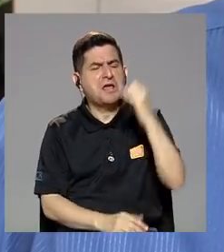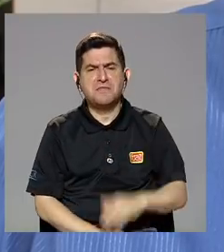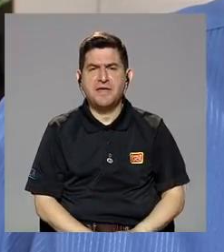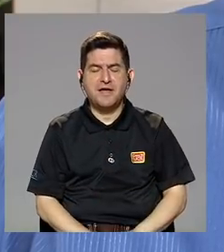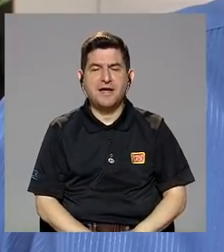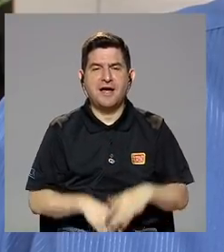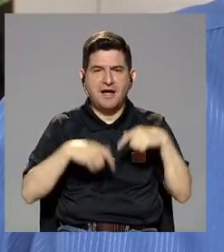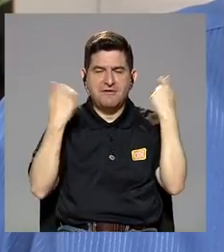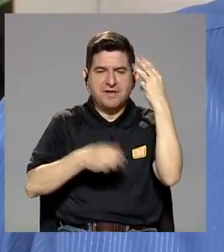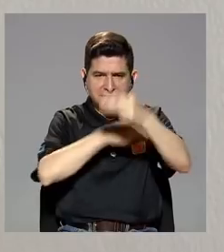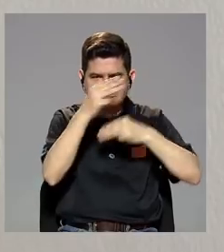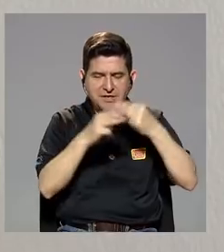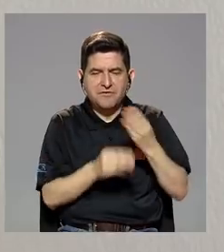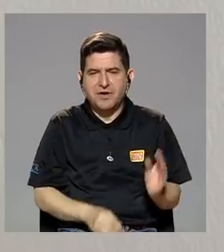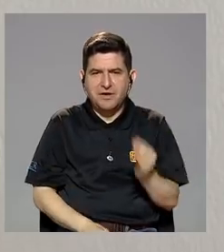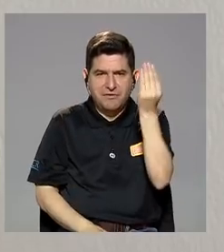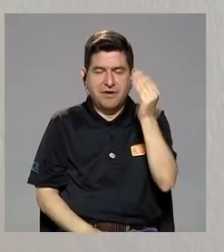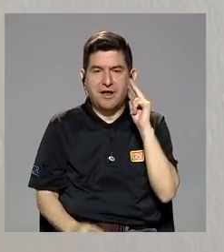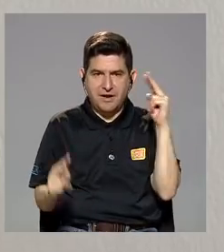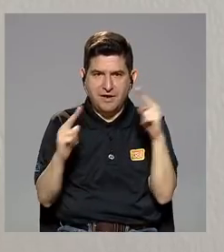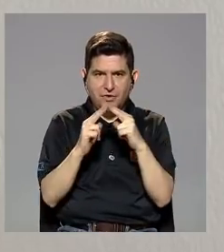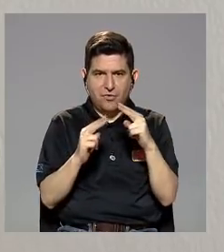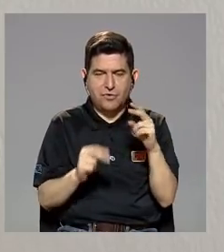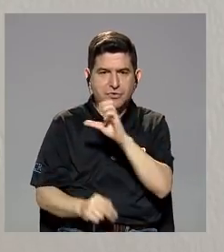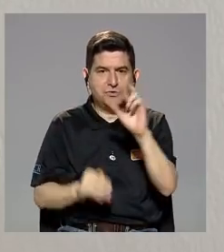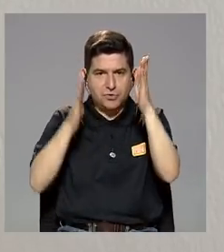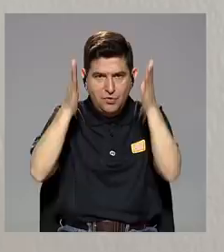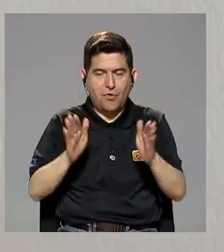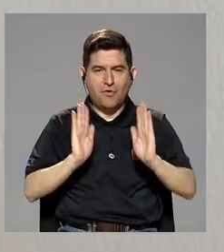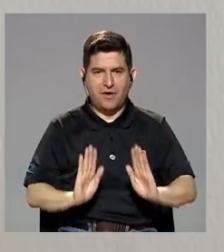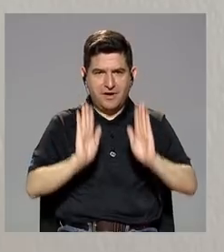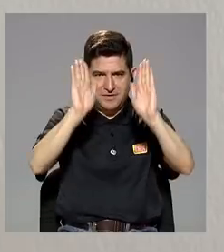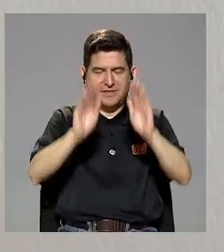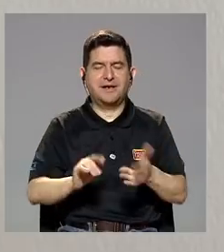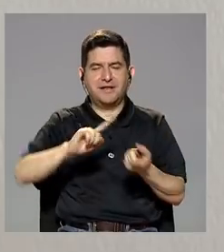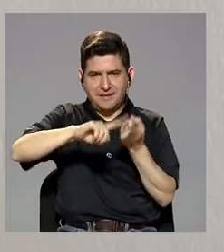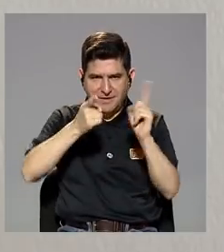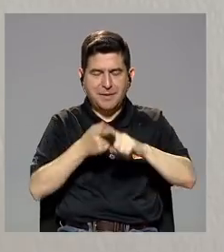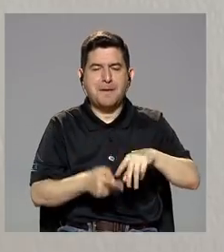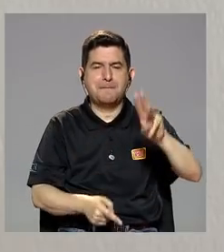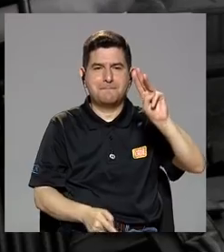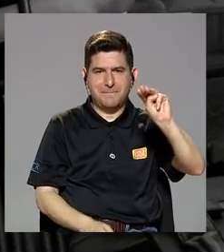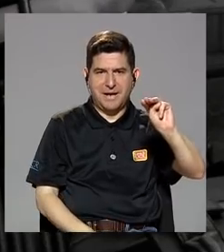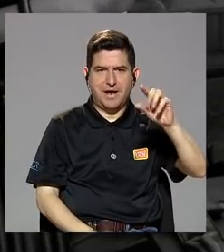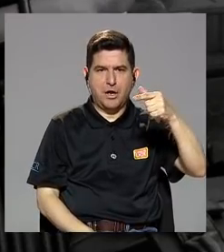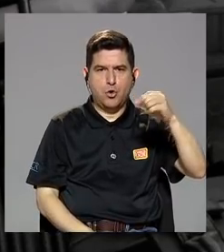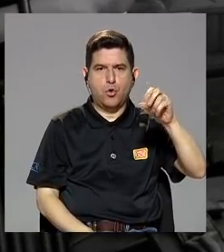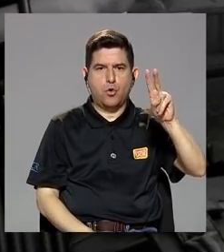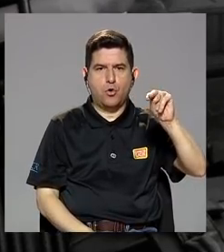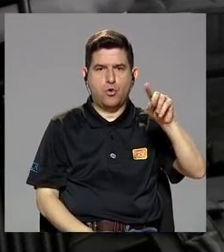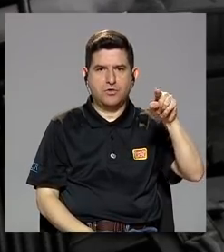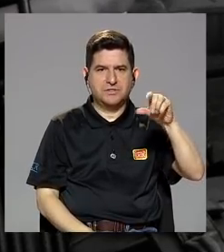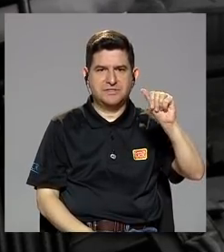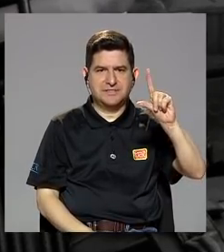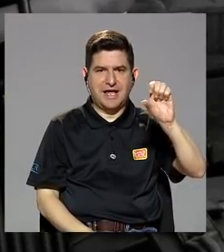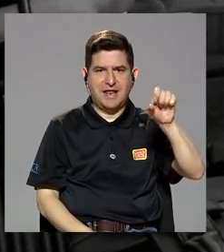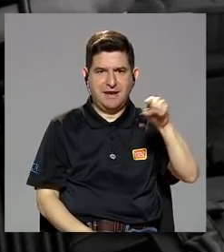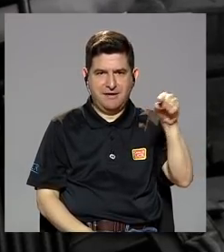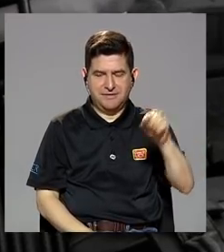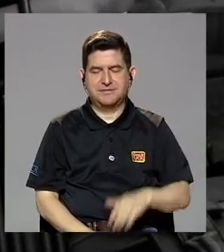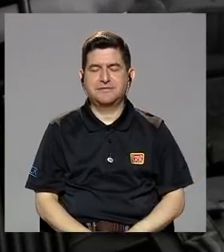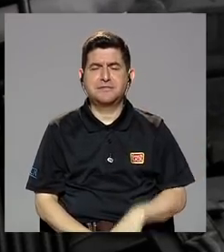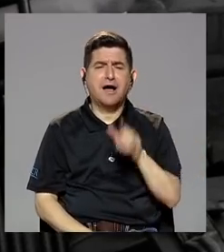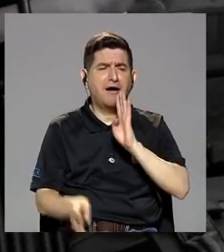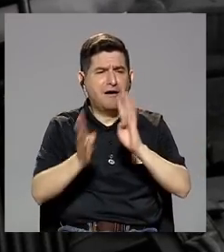mundial de juventudes y ahí conozco a un tipo maravilloso que un gran amigo mío mariana y conversamos